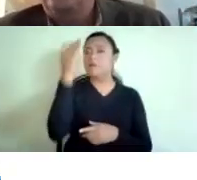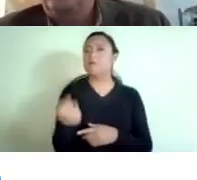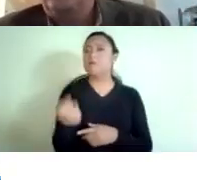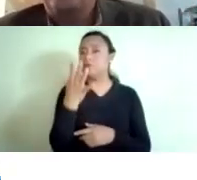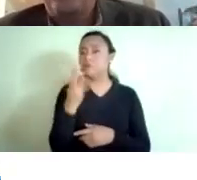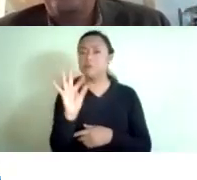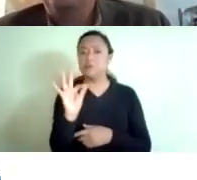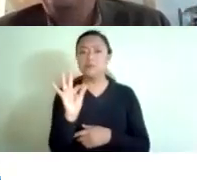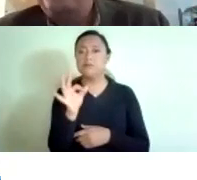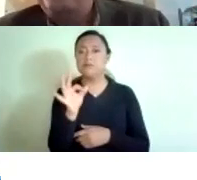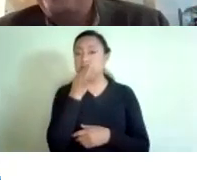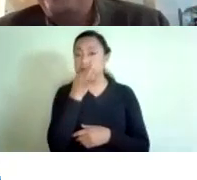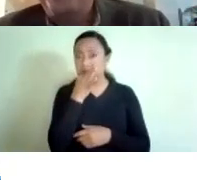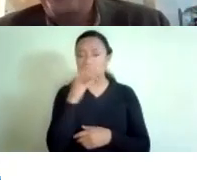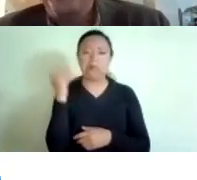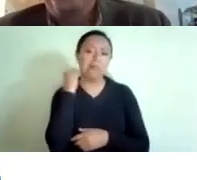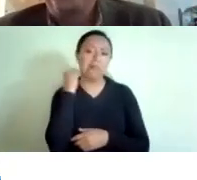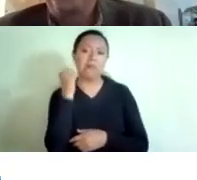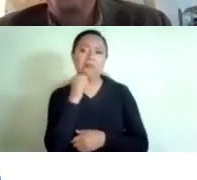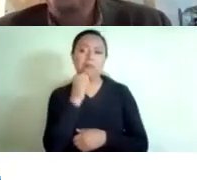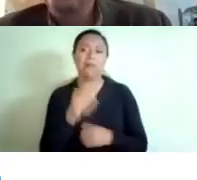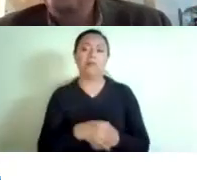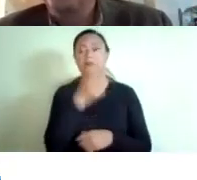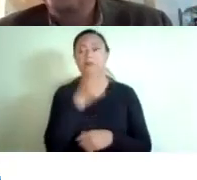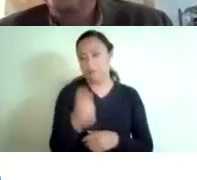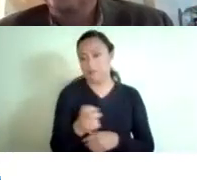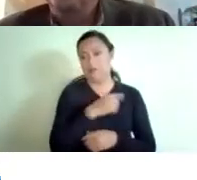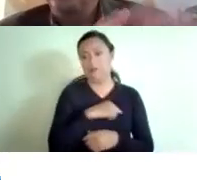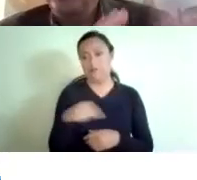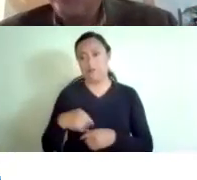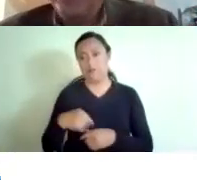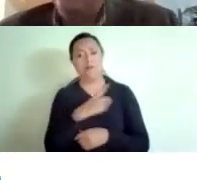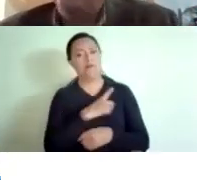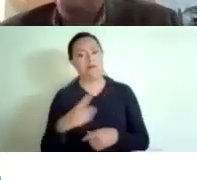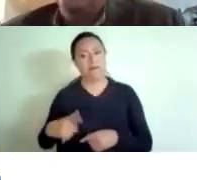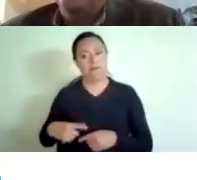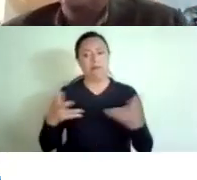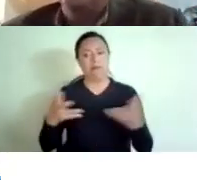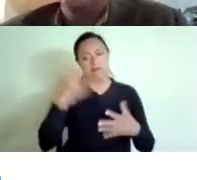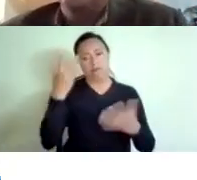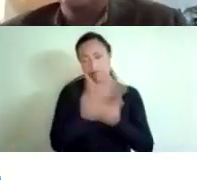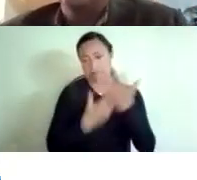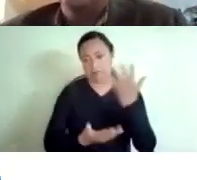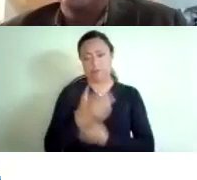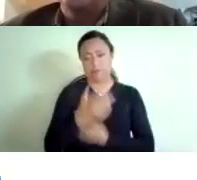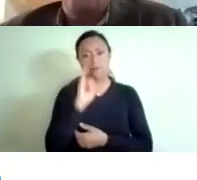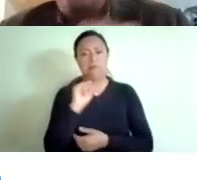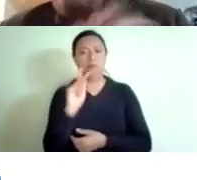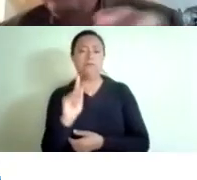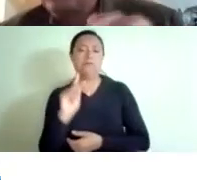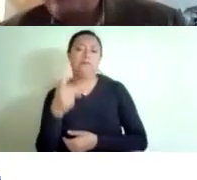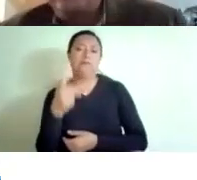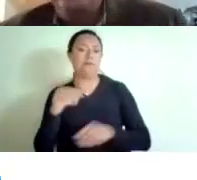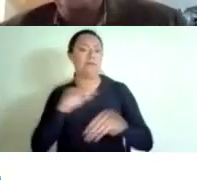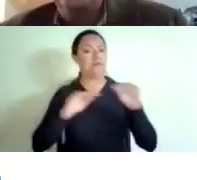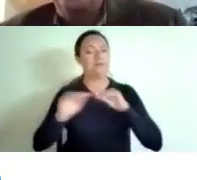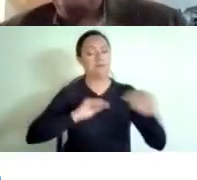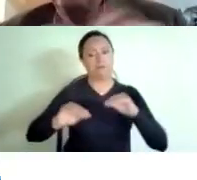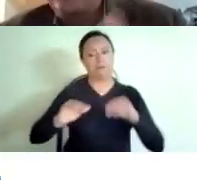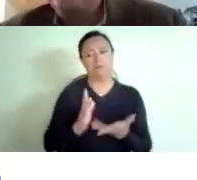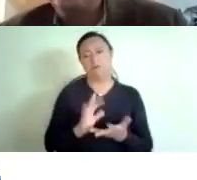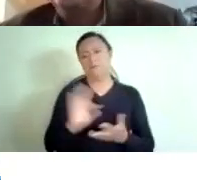pasó, que él en su presentación dijo, un policía no necesitaría la ayuda de un